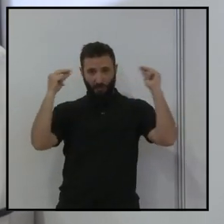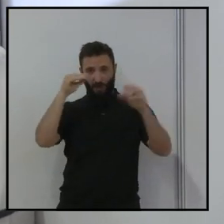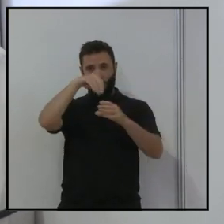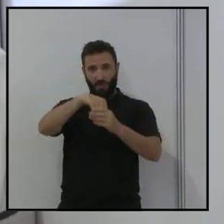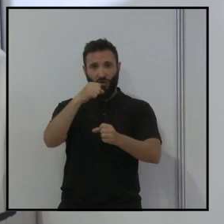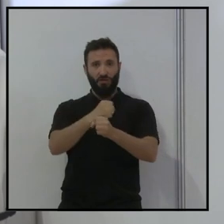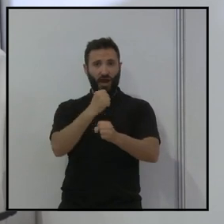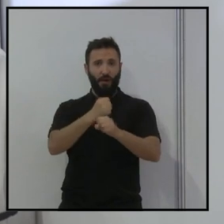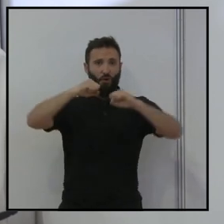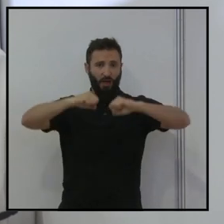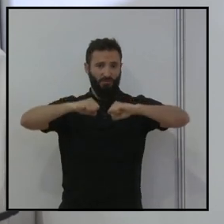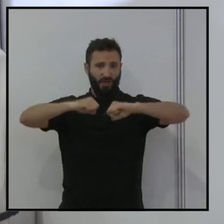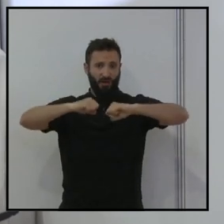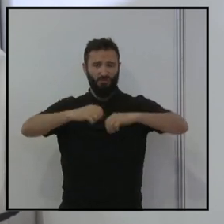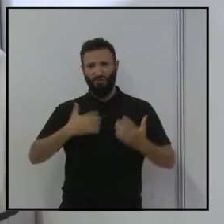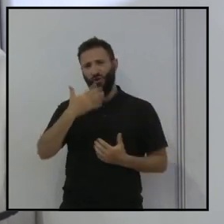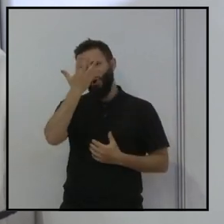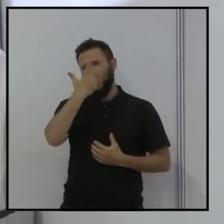enfermero gerocultor, entonces lo conozco